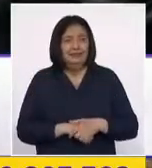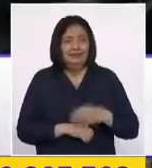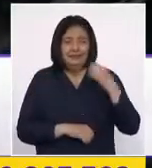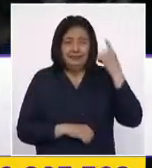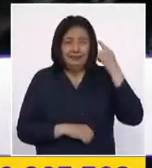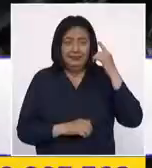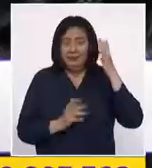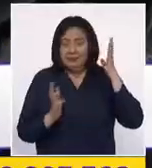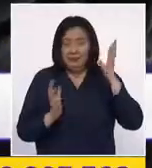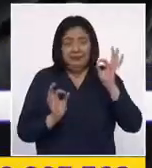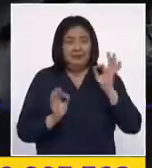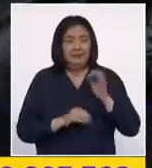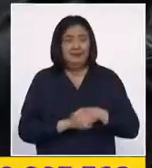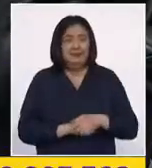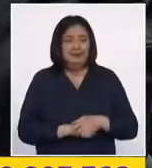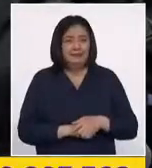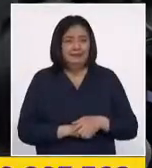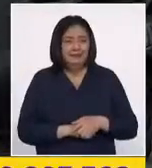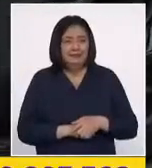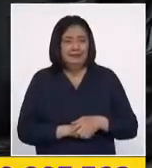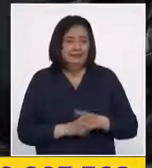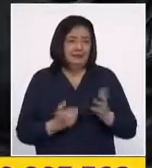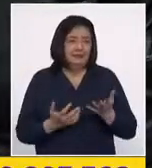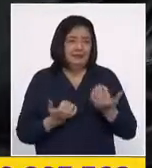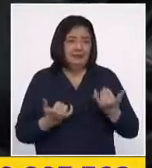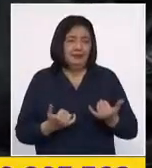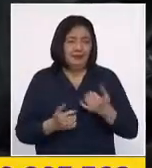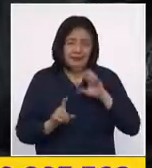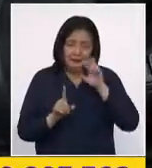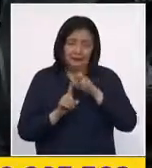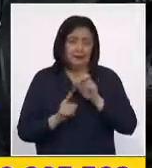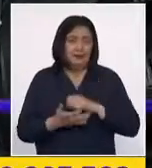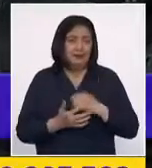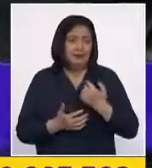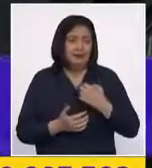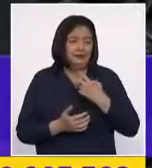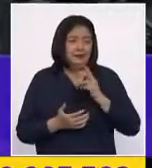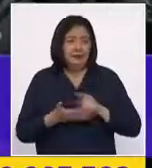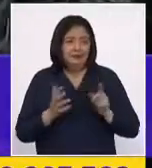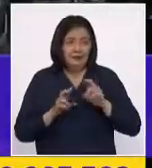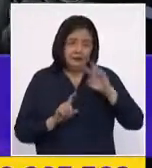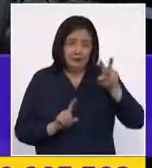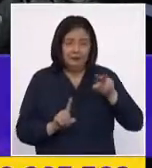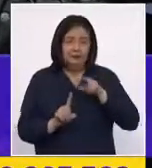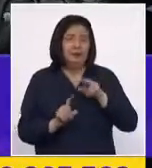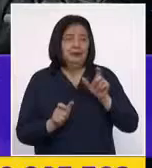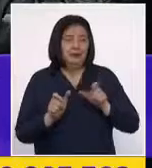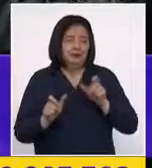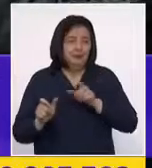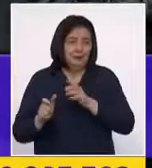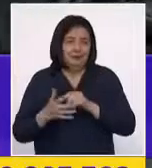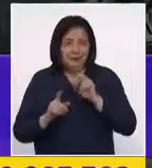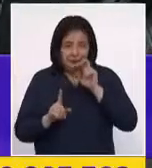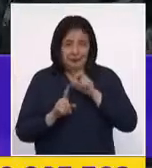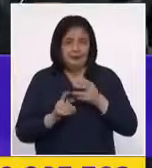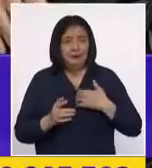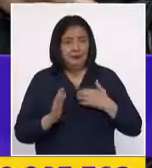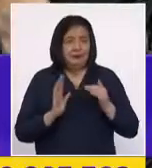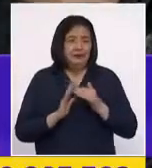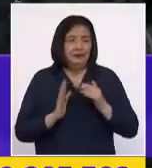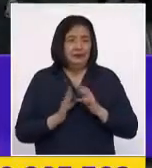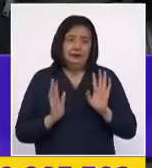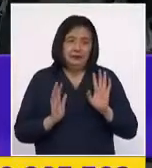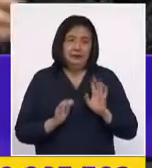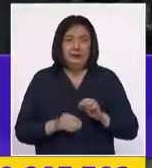cabello, pues. Nada, esta vez me toca ver La Voz Perú desde la perspectiva del público, porque lo voy a ver desde mi casa,